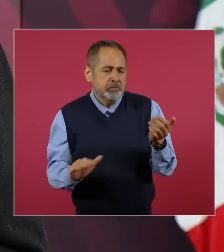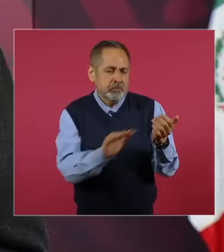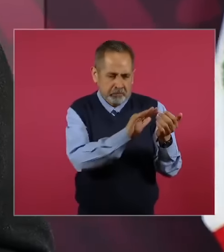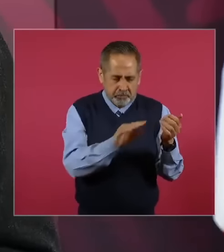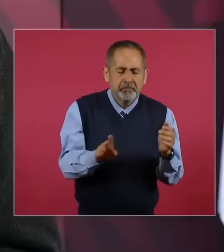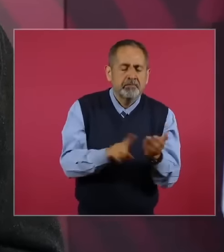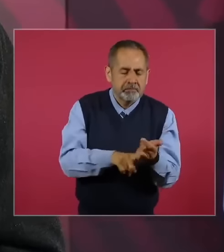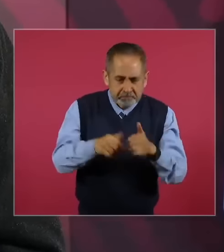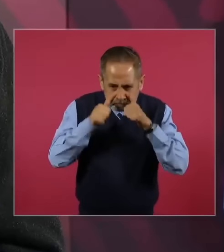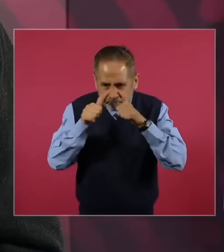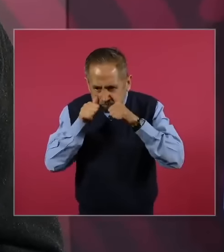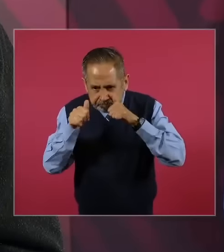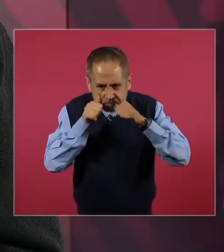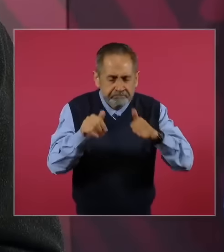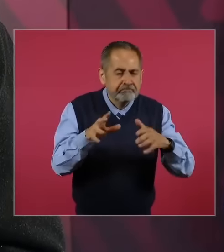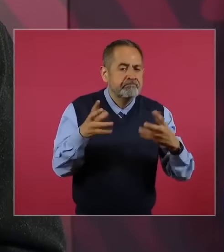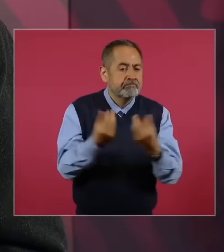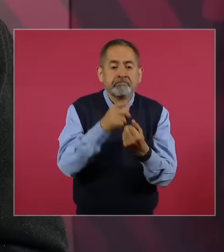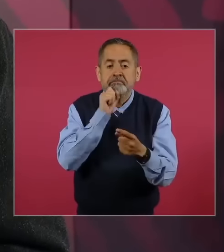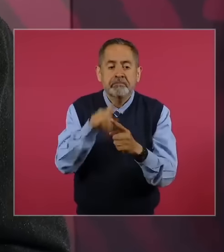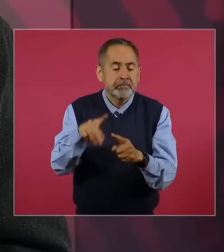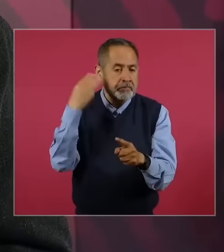está atendiendo Michoacán,